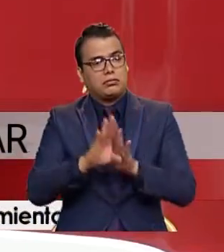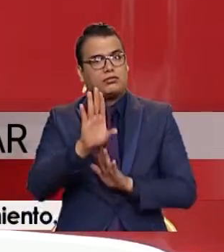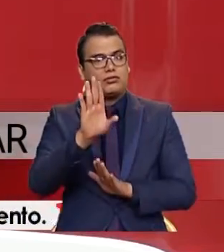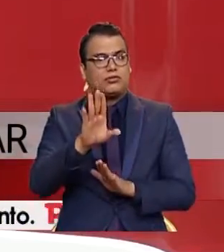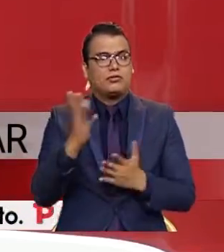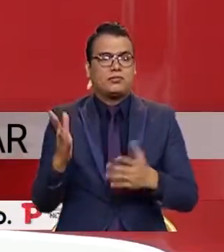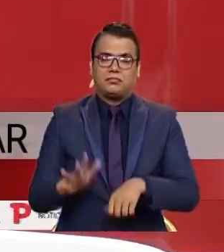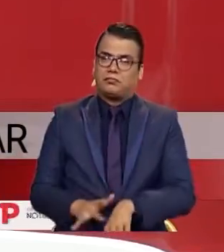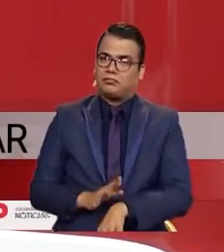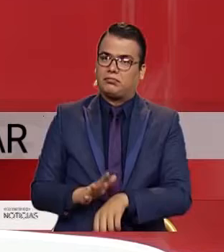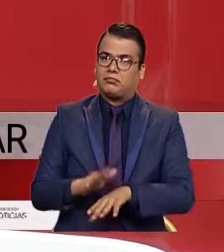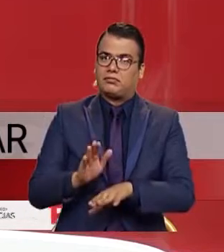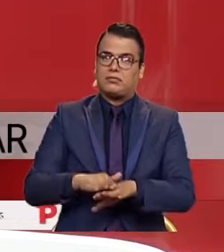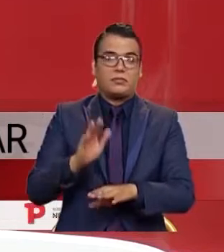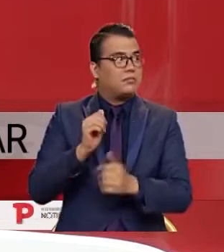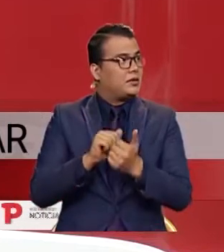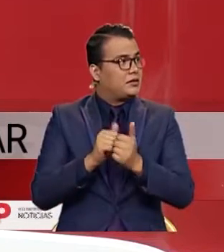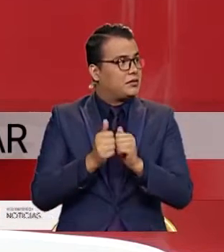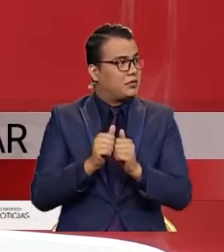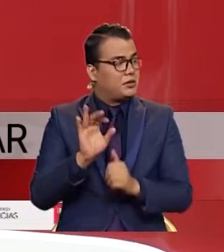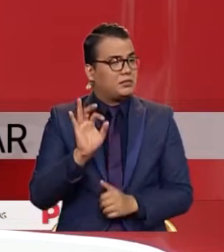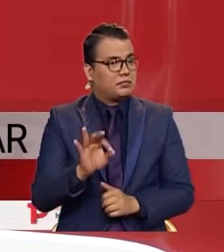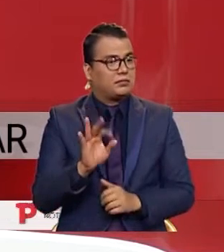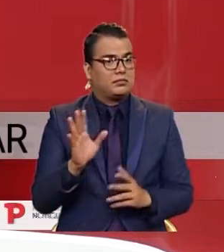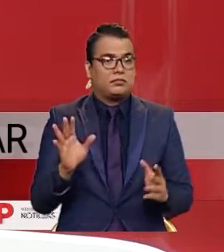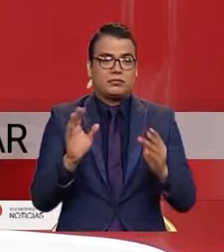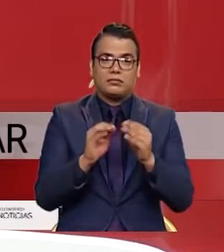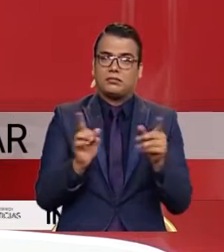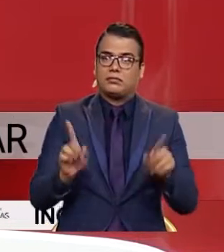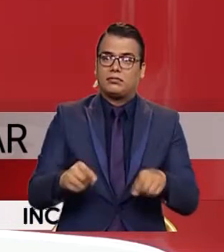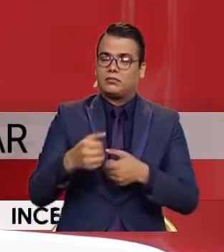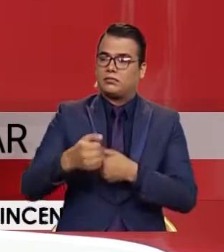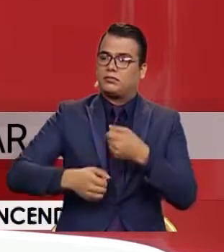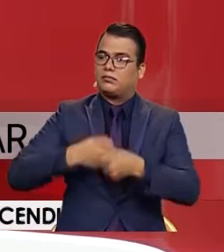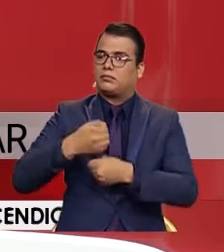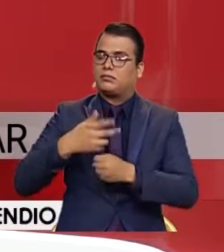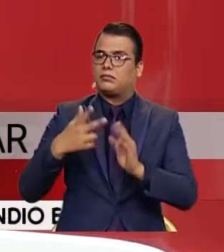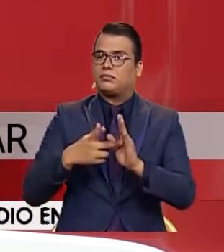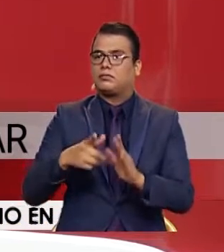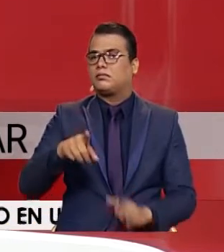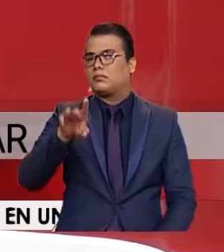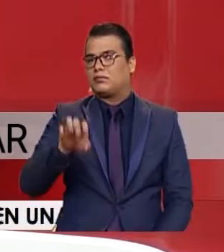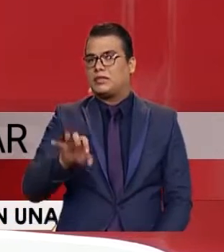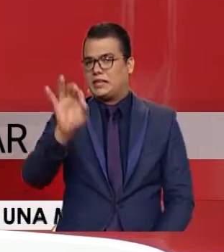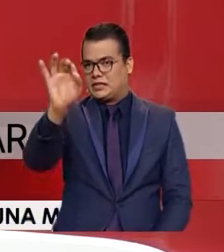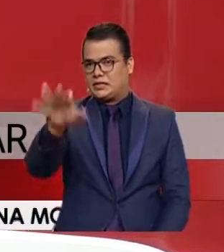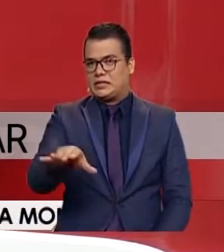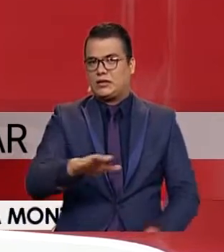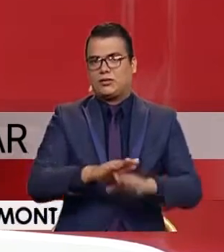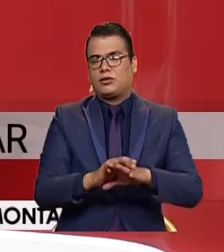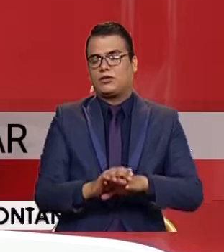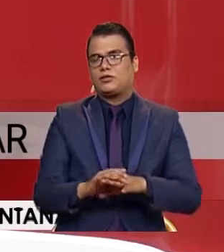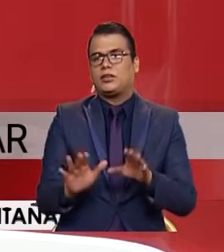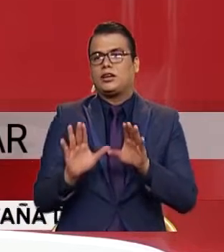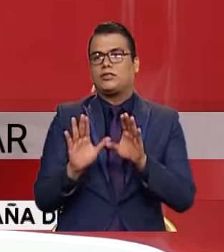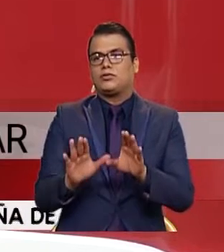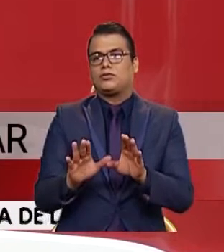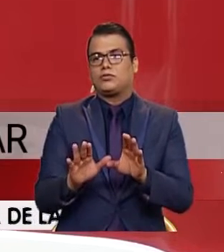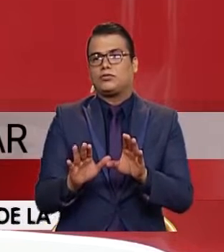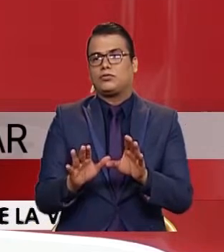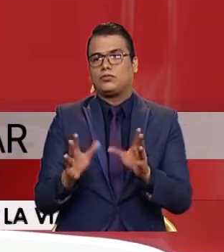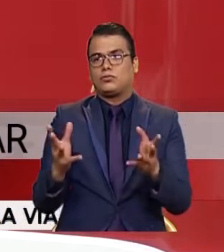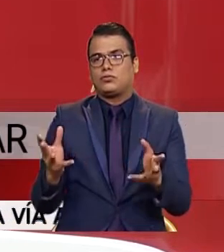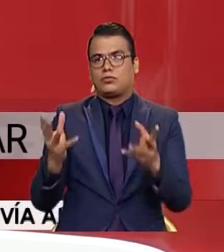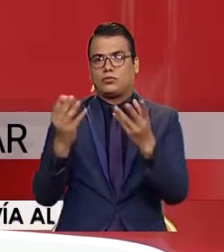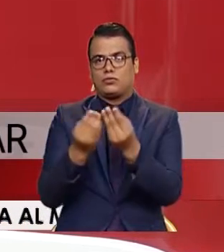estímulo también al de para volver y este año 2019 tenemos garantizado con el apoyo